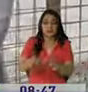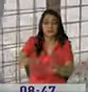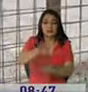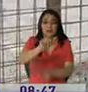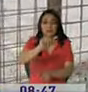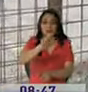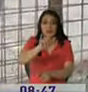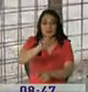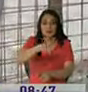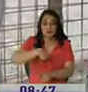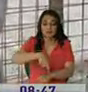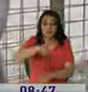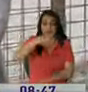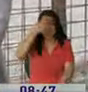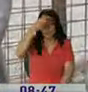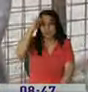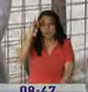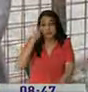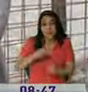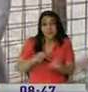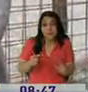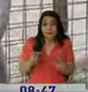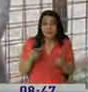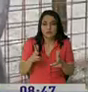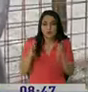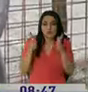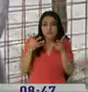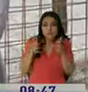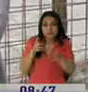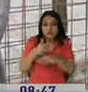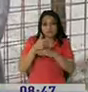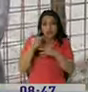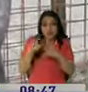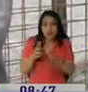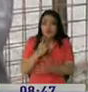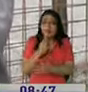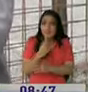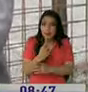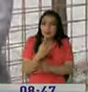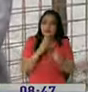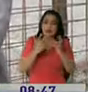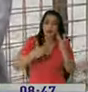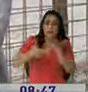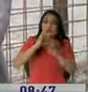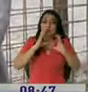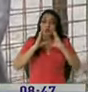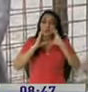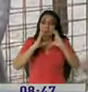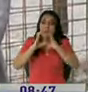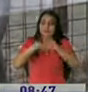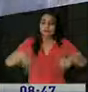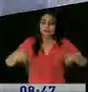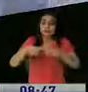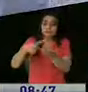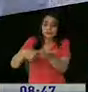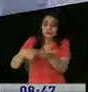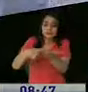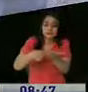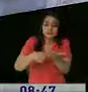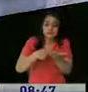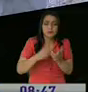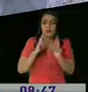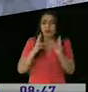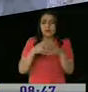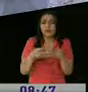con la autopista General Rumiñahui. Pero bueno, hemos escuchado ya, las autoridades han dicho que van a conversar, que se van a hacer meses de trabajo. Esperamos ya una